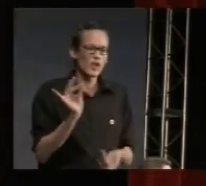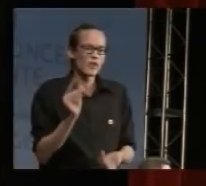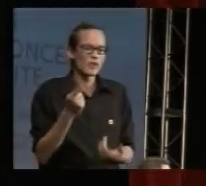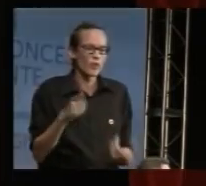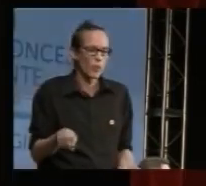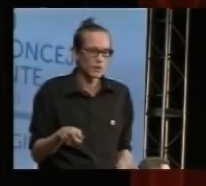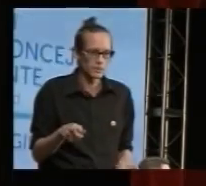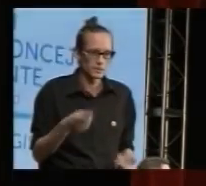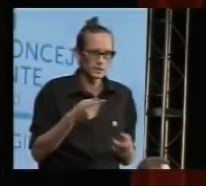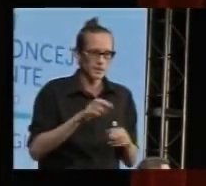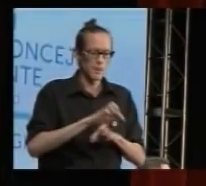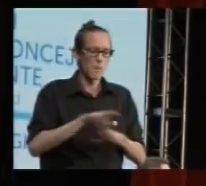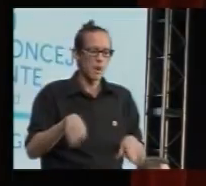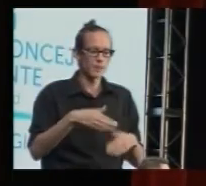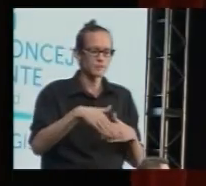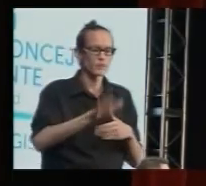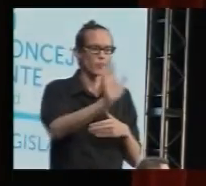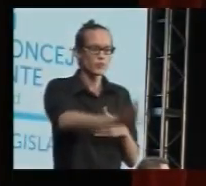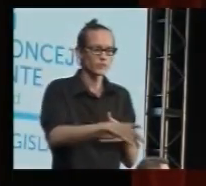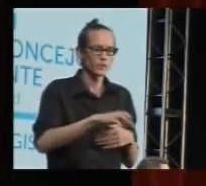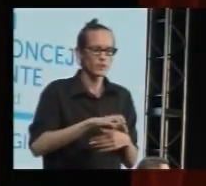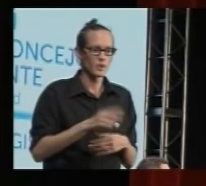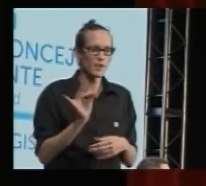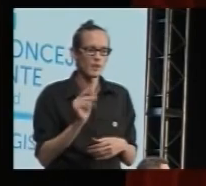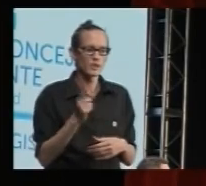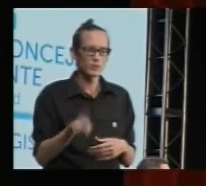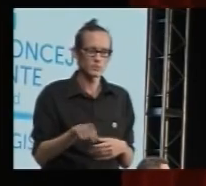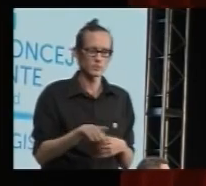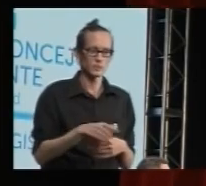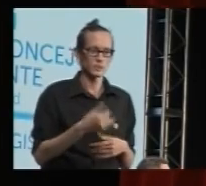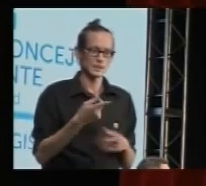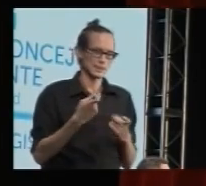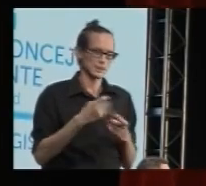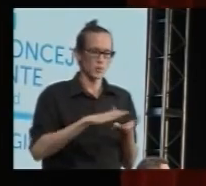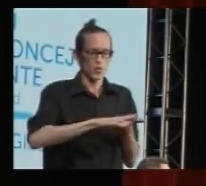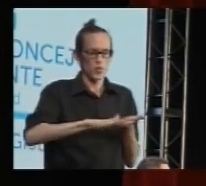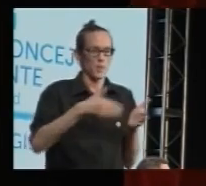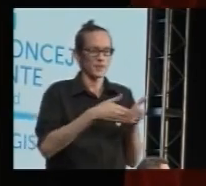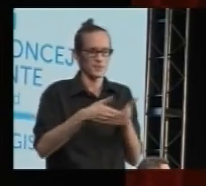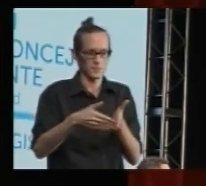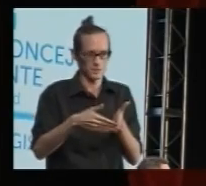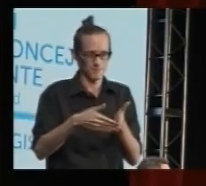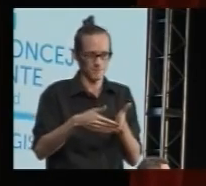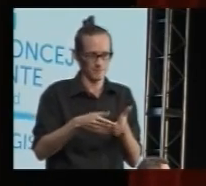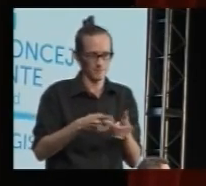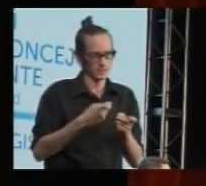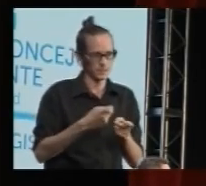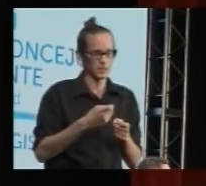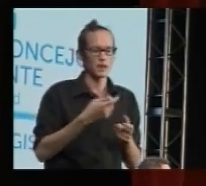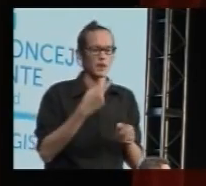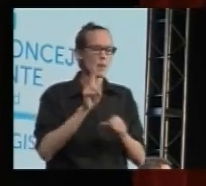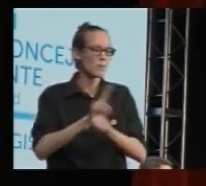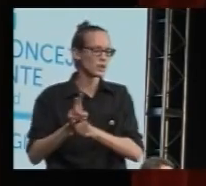nuestra planificación y que hay que abordarlos en la ciudad de Paraná: una nueva terminal de ómnibus, la protección estatal a las más